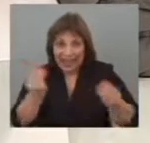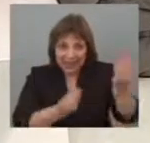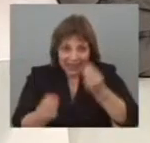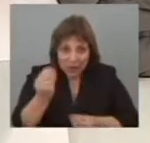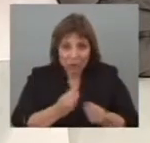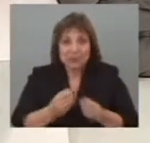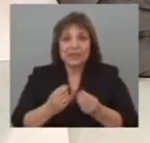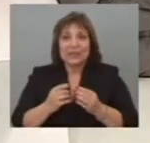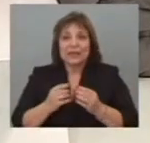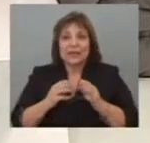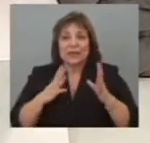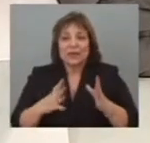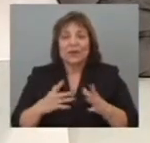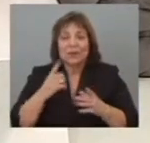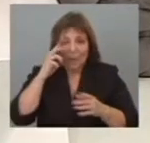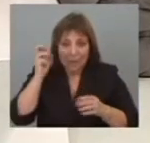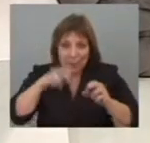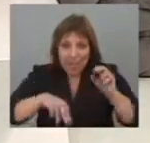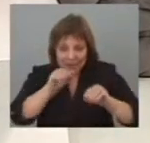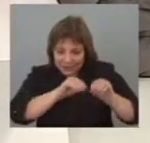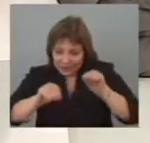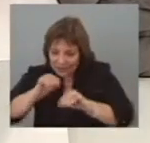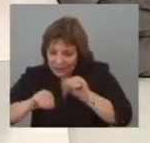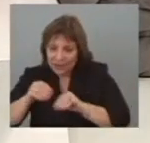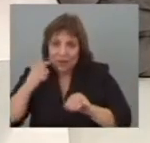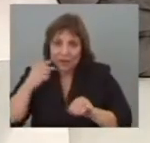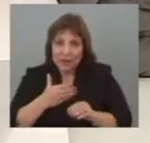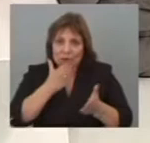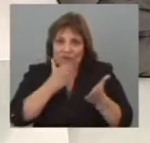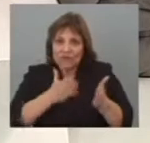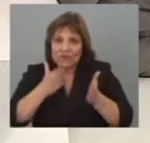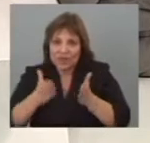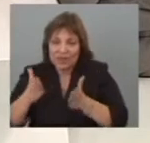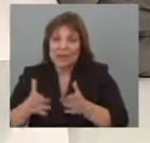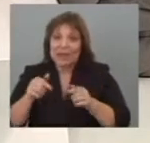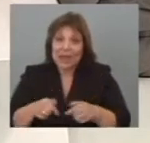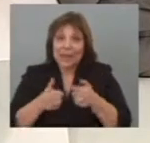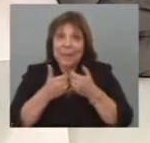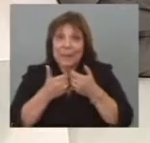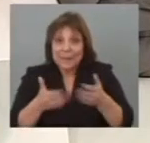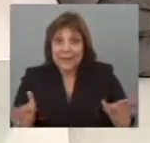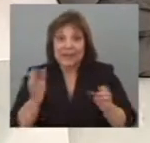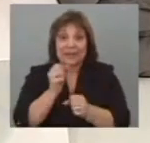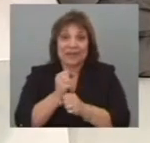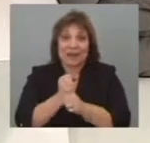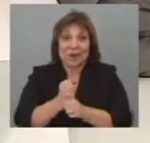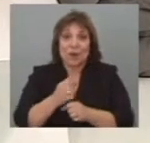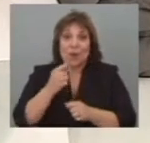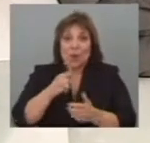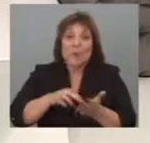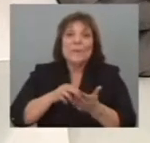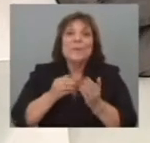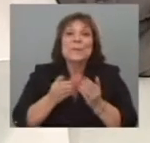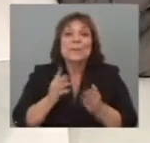y una estructura y una planificación muy, muy rigurosa, que bueno, que se está comenzando a trabajar en un proceso